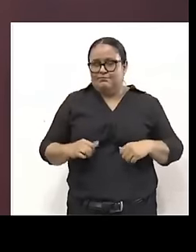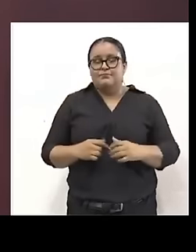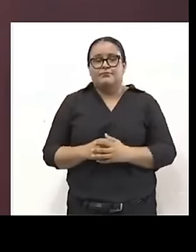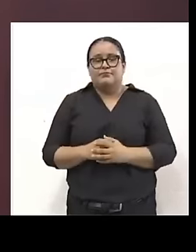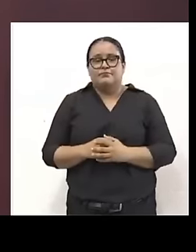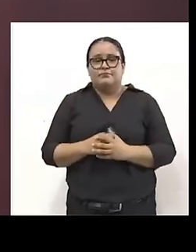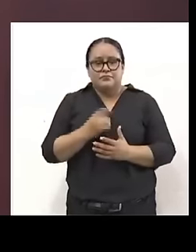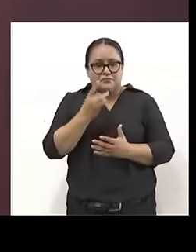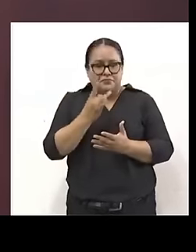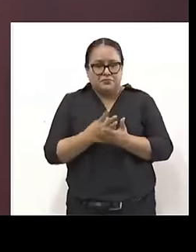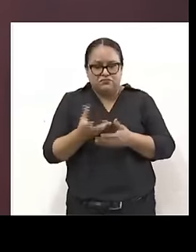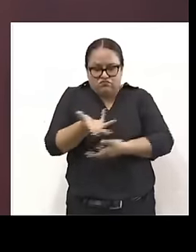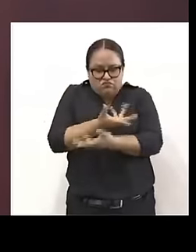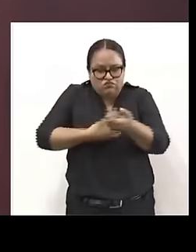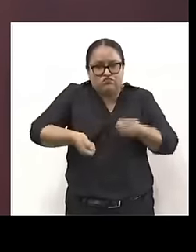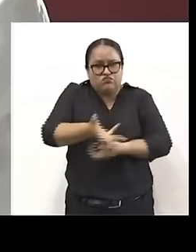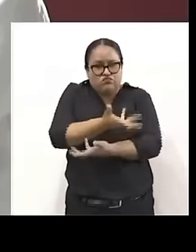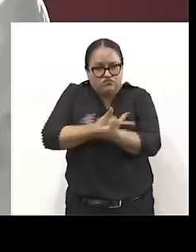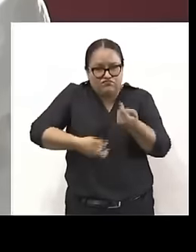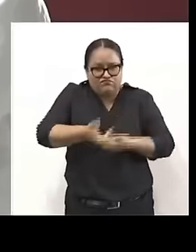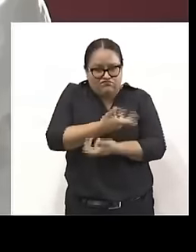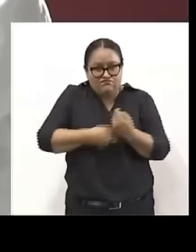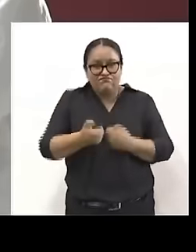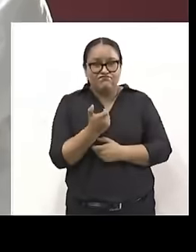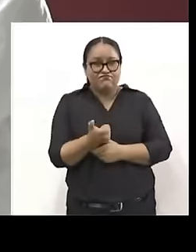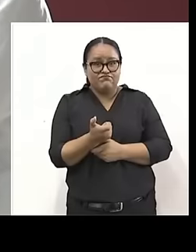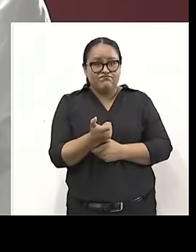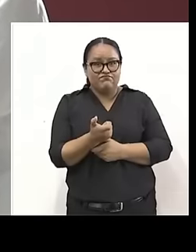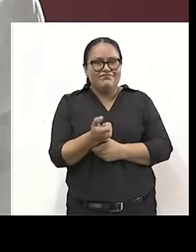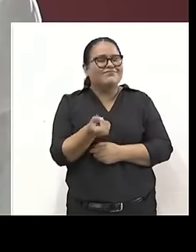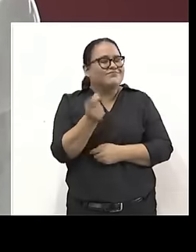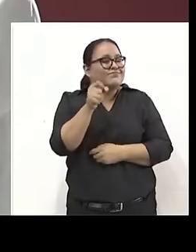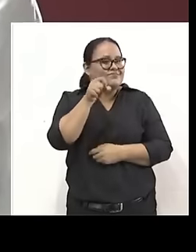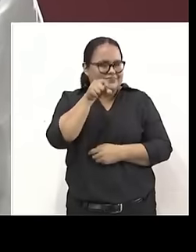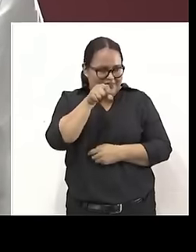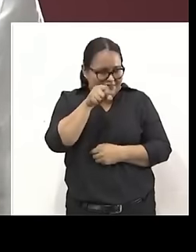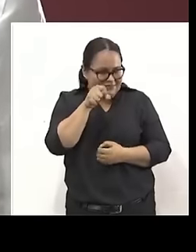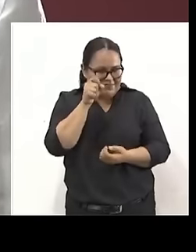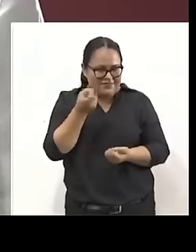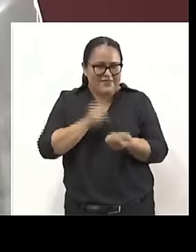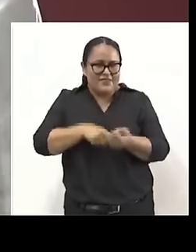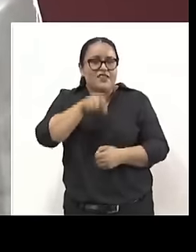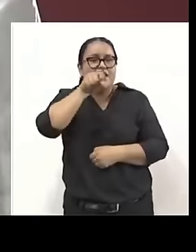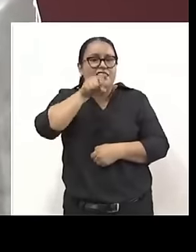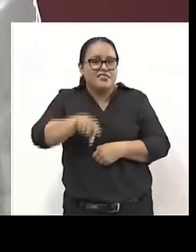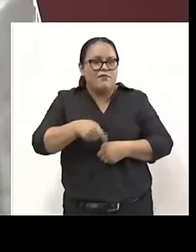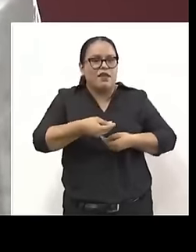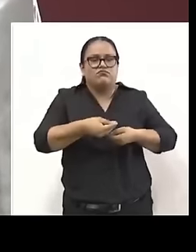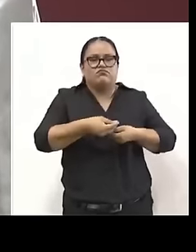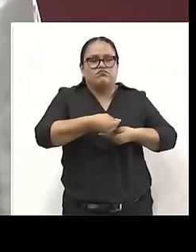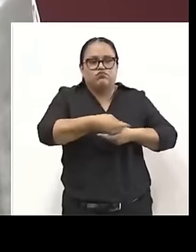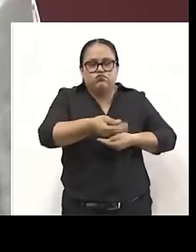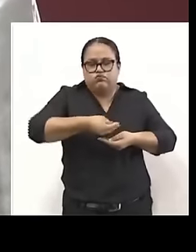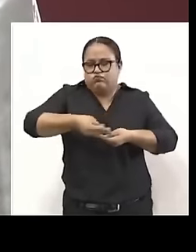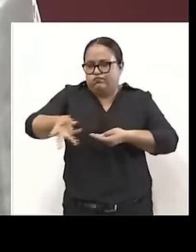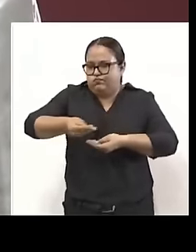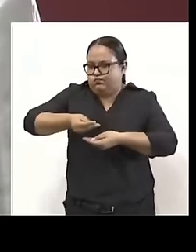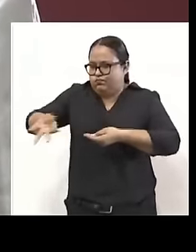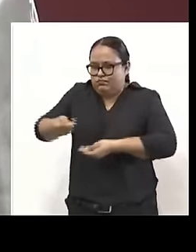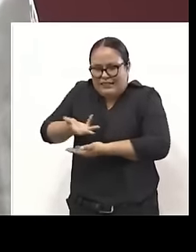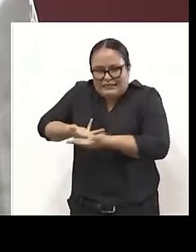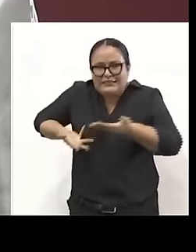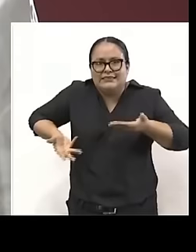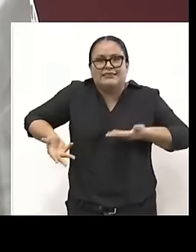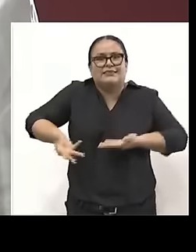por supuesto que el que dictaba ya la agenda política era Andrés Manuel ya no eran los medios que ellos nos la dictaban durante todo el día